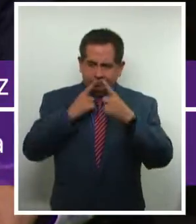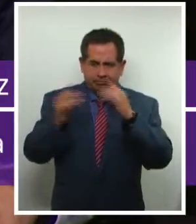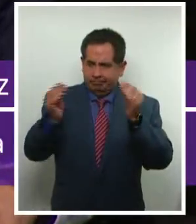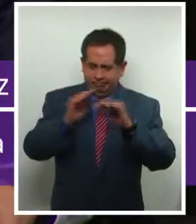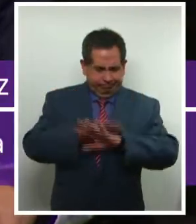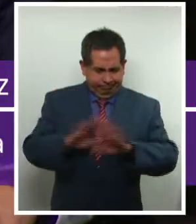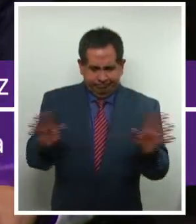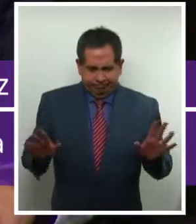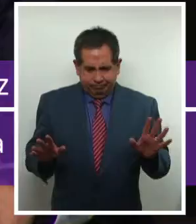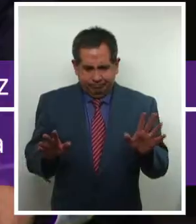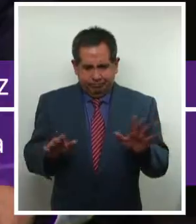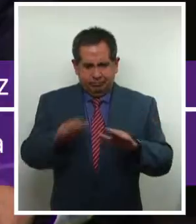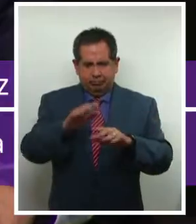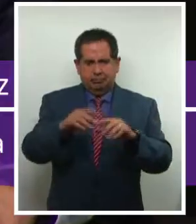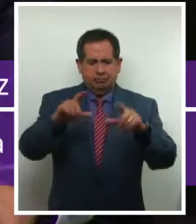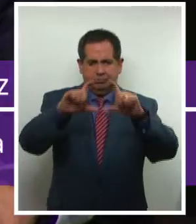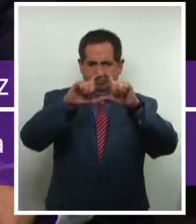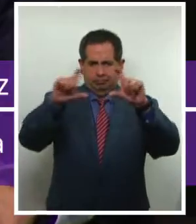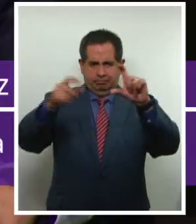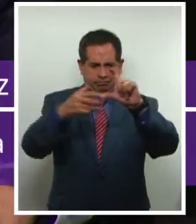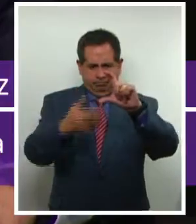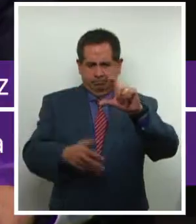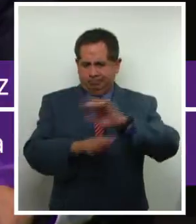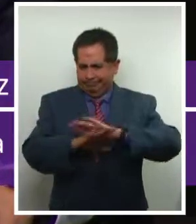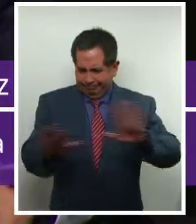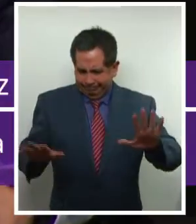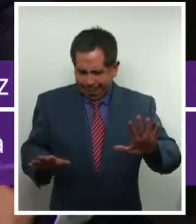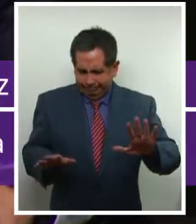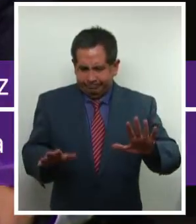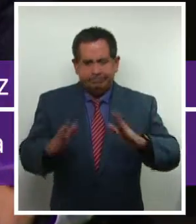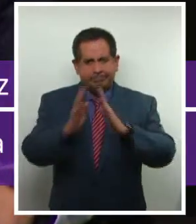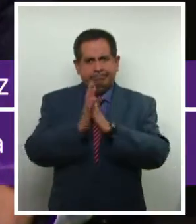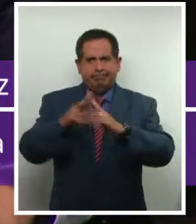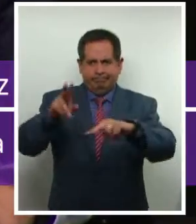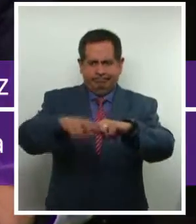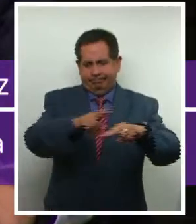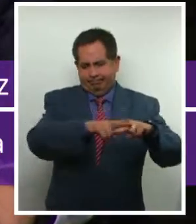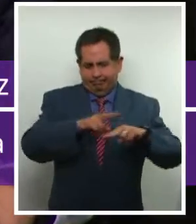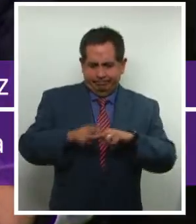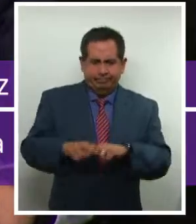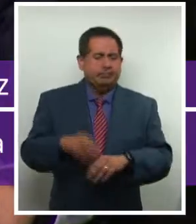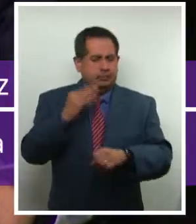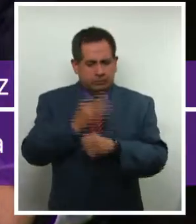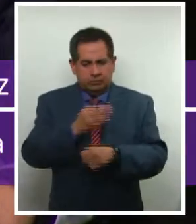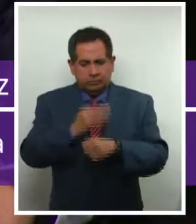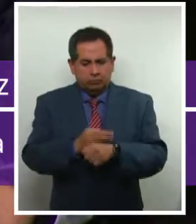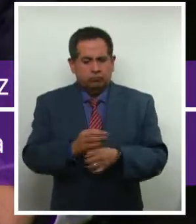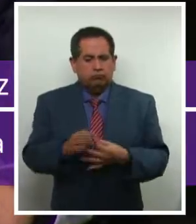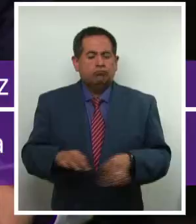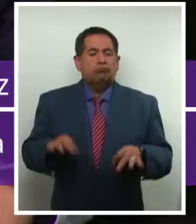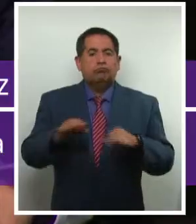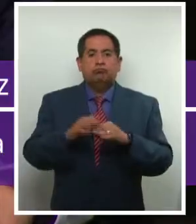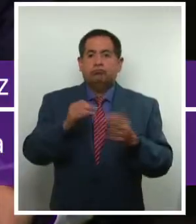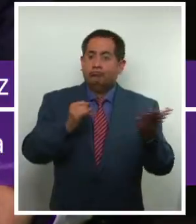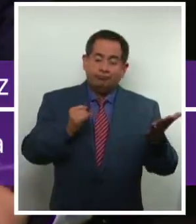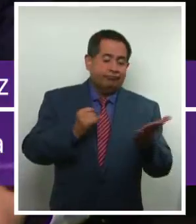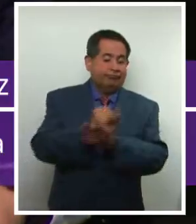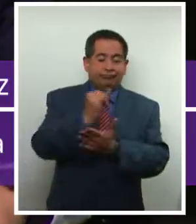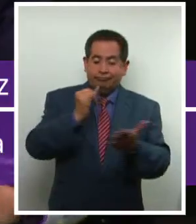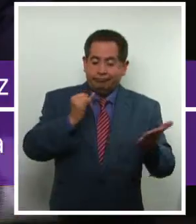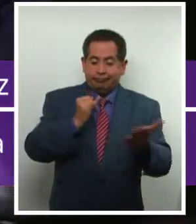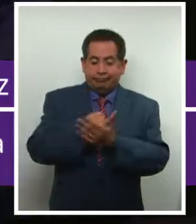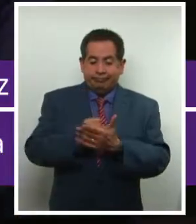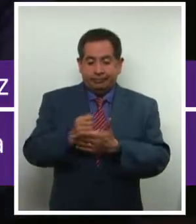debate respecto al preámbulo. Les pediría que ocuparan sus lugares porque vamos a tener que adoptar definiciones